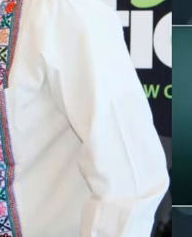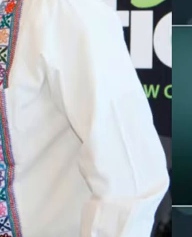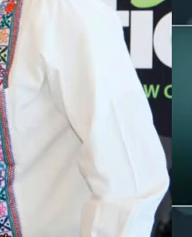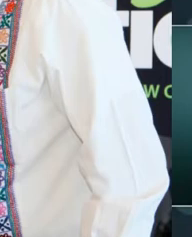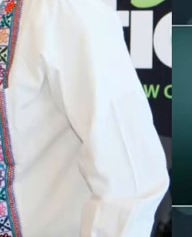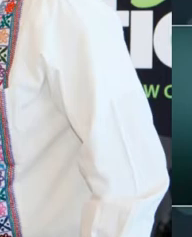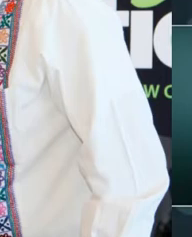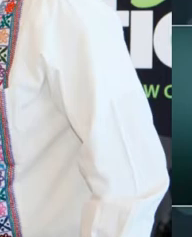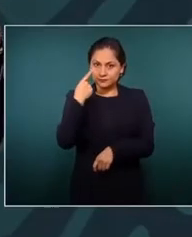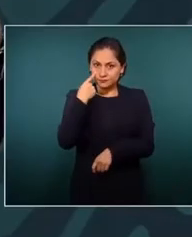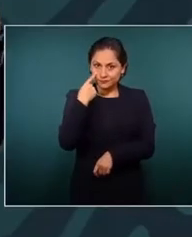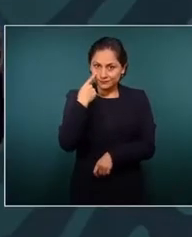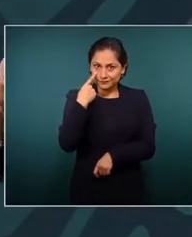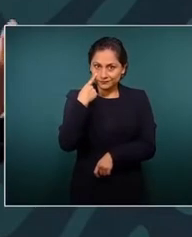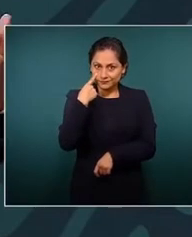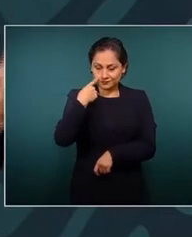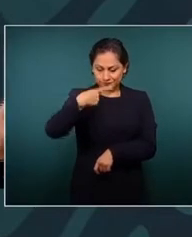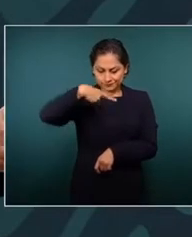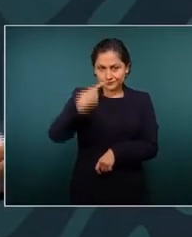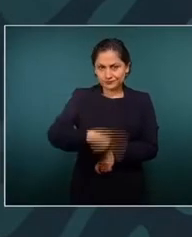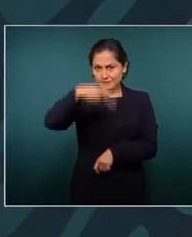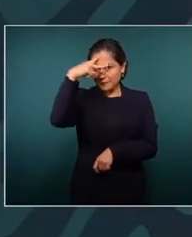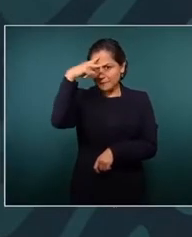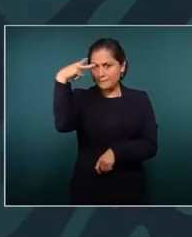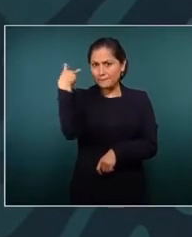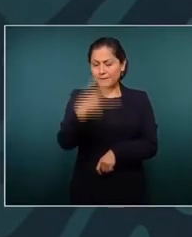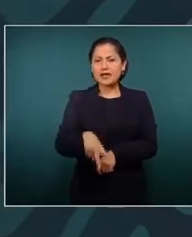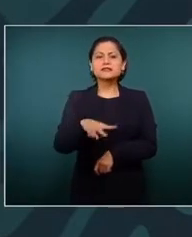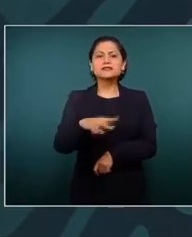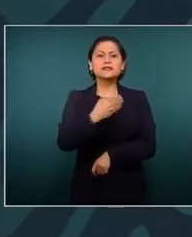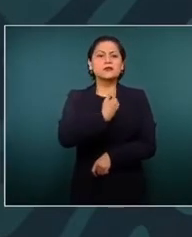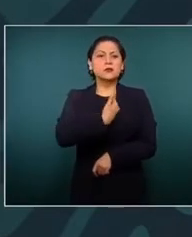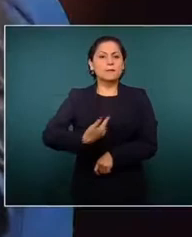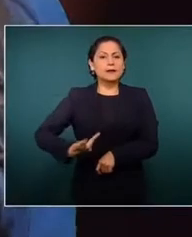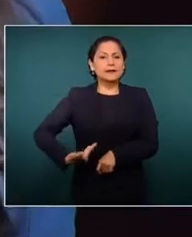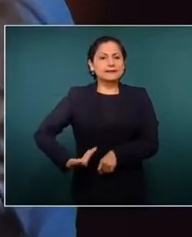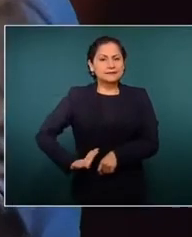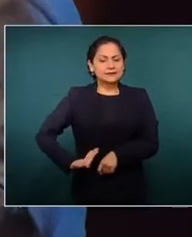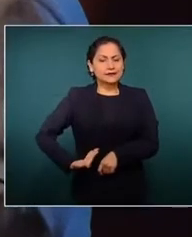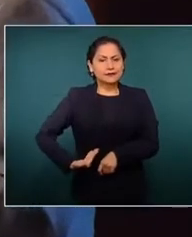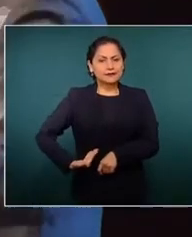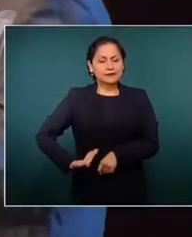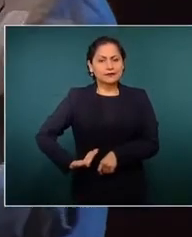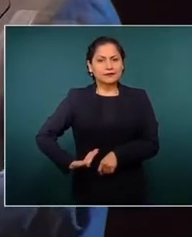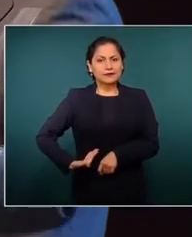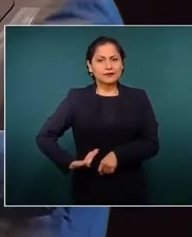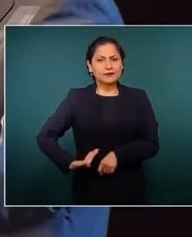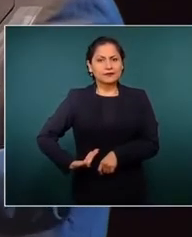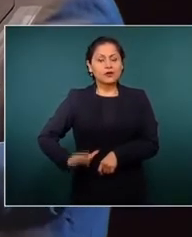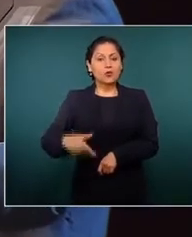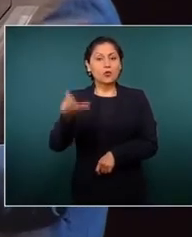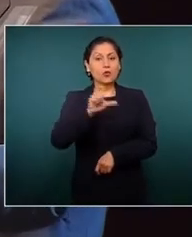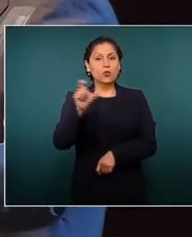imagínense, un presidente de nuestra República, que se va terminando